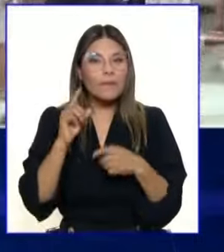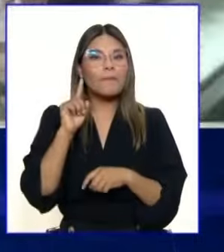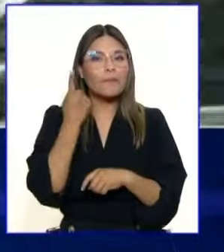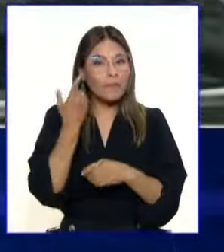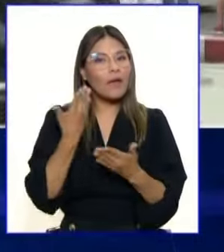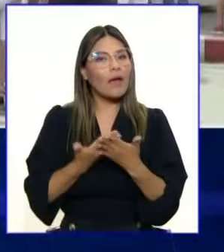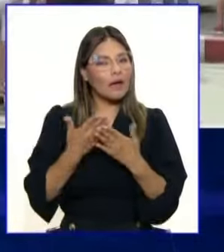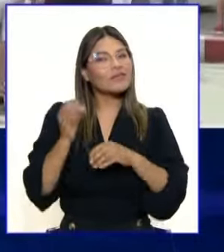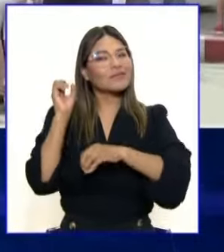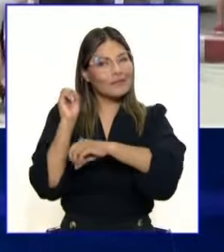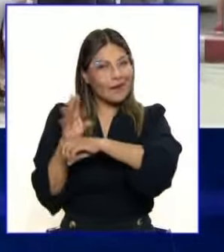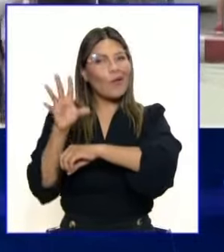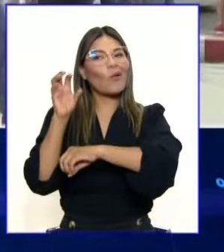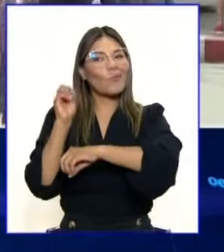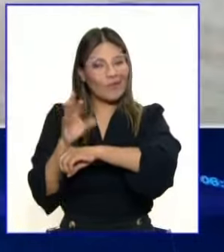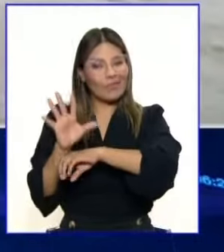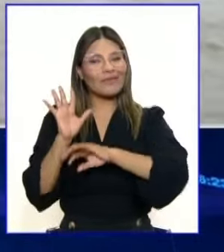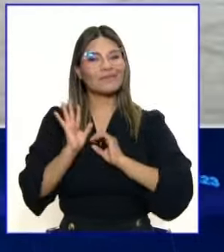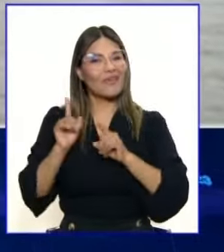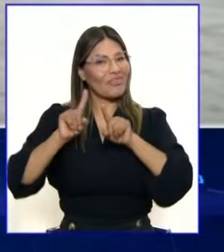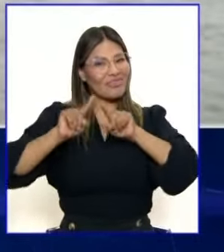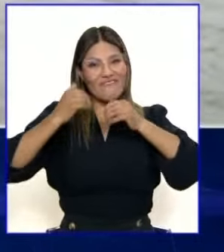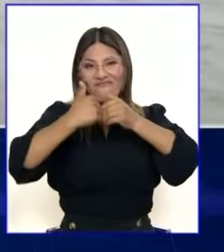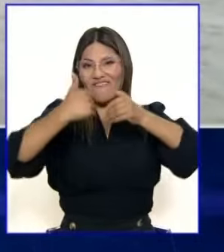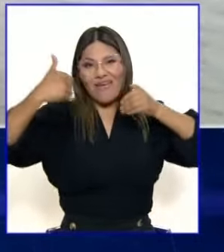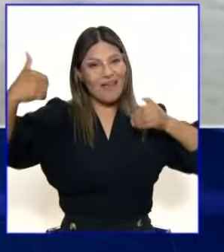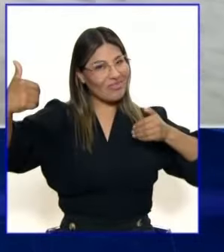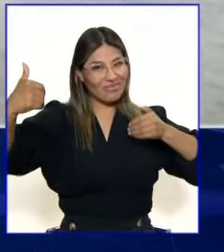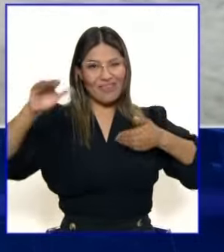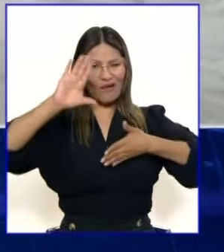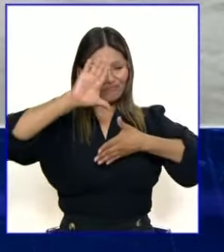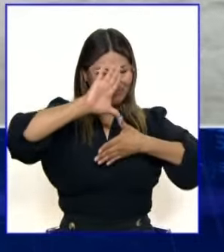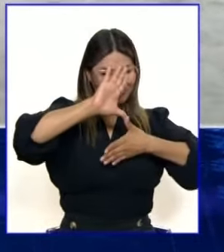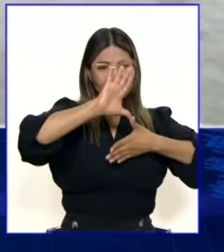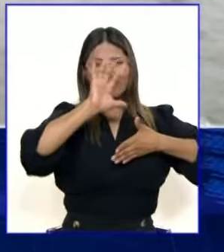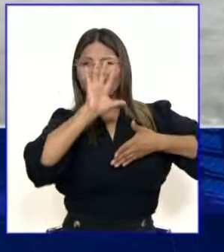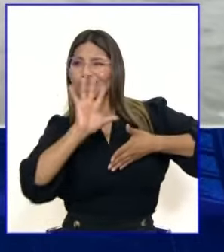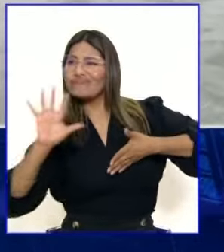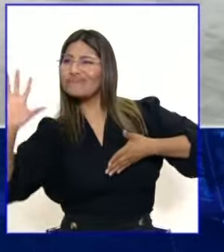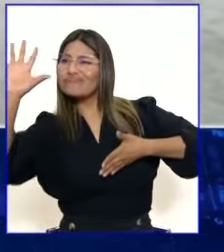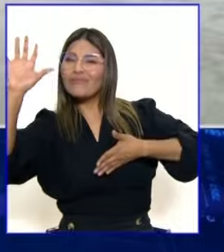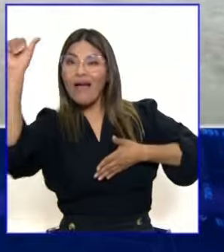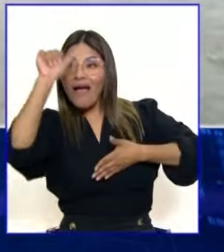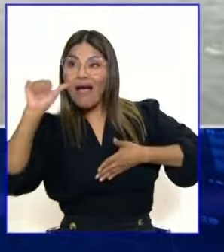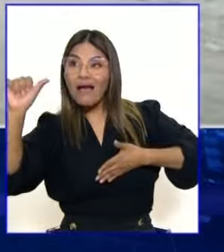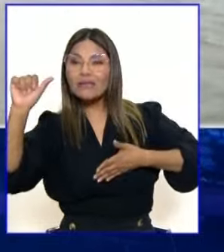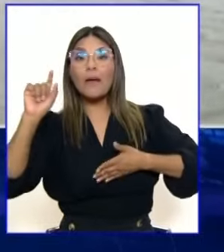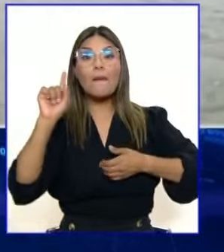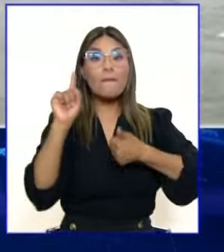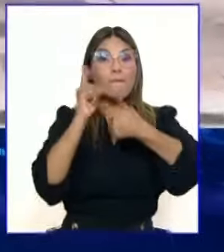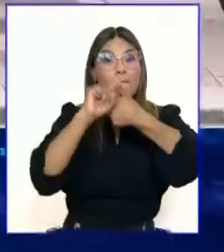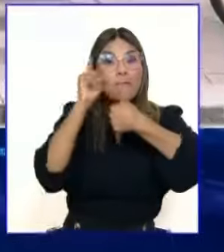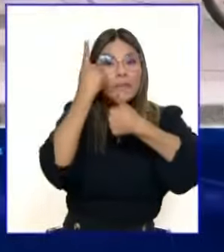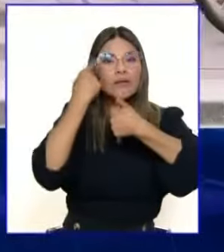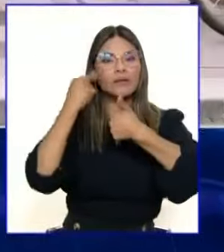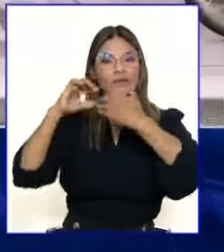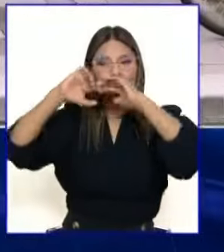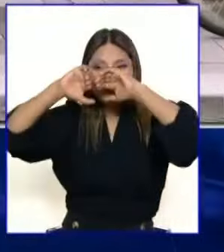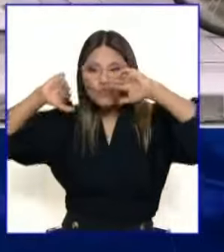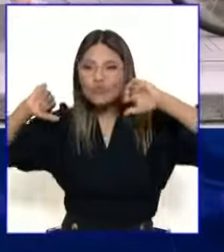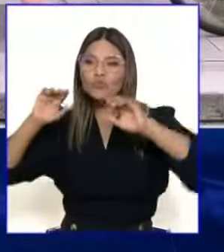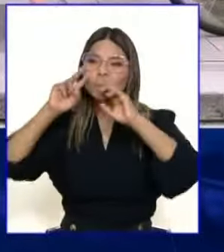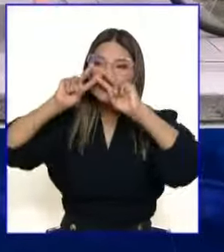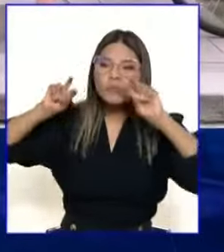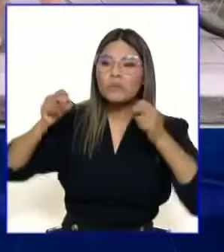y que obviamente es diferente de nuestra cultura occidental, nuestra cultura peruana, es en primer lugar entender su cultura y en particular si